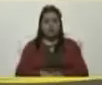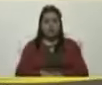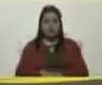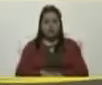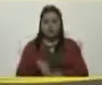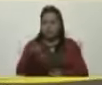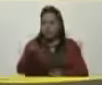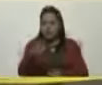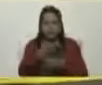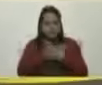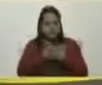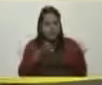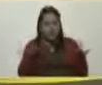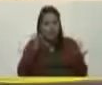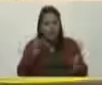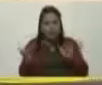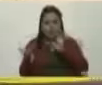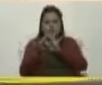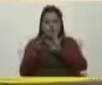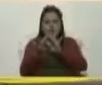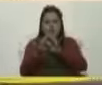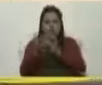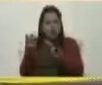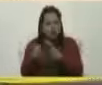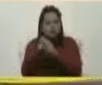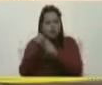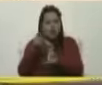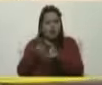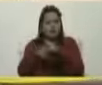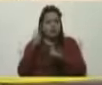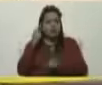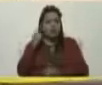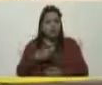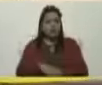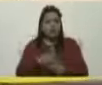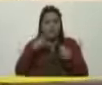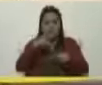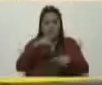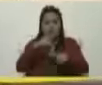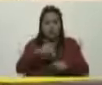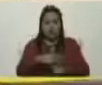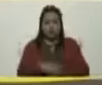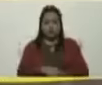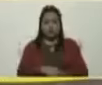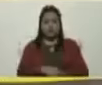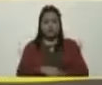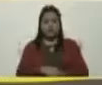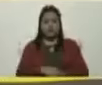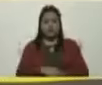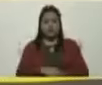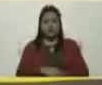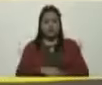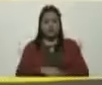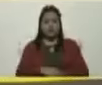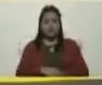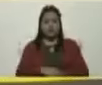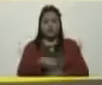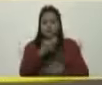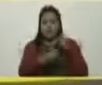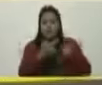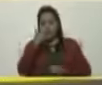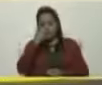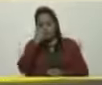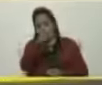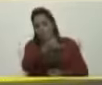gentilmente estaba conectado con la primera combatiente en TikTok, y bueno, recibimos esa llamada